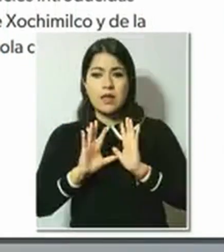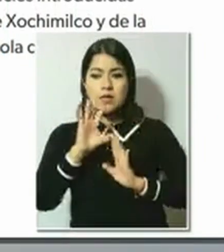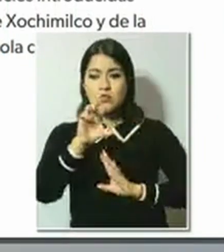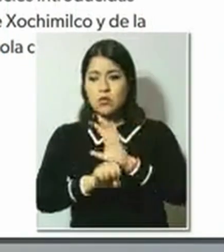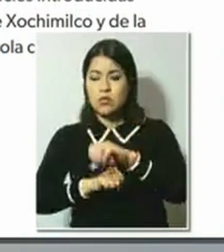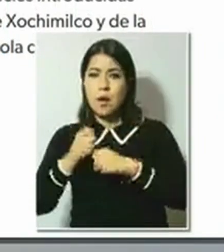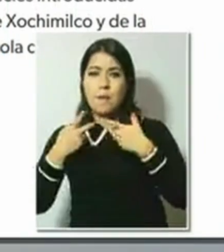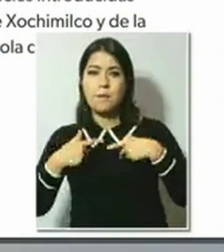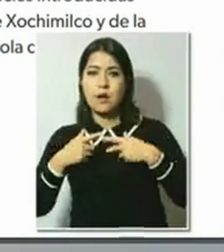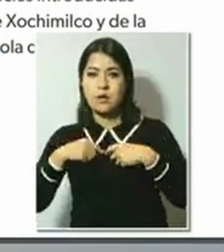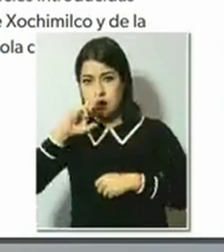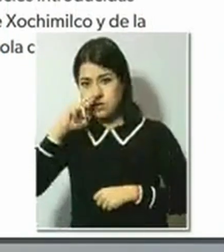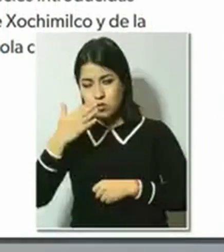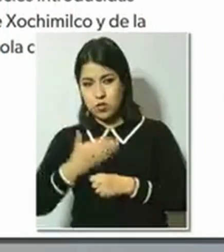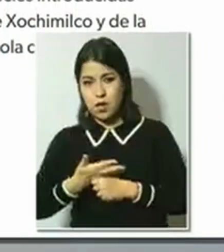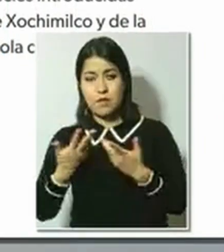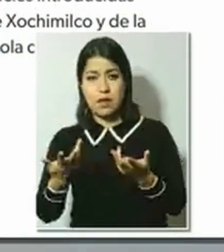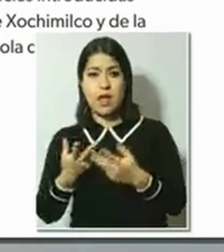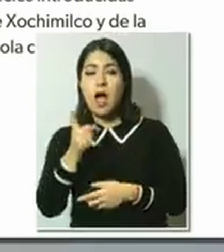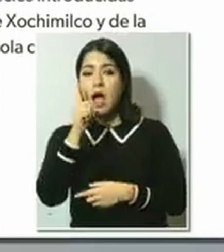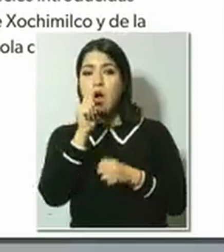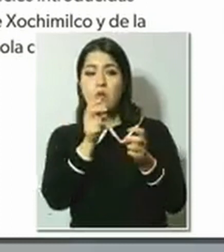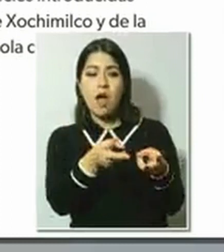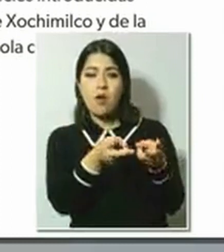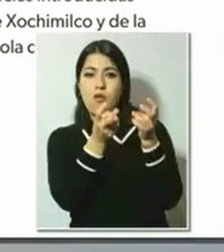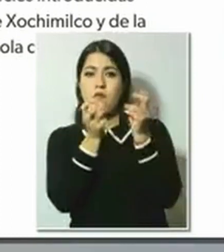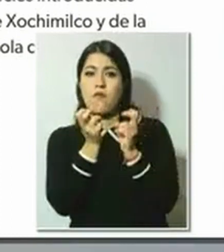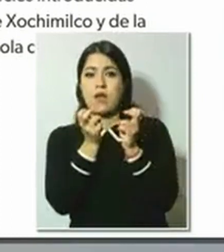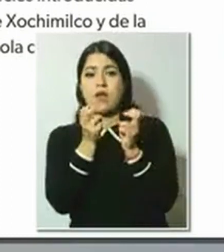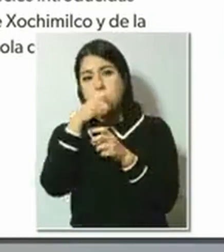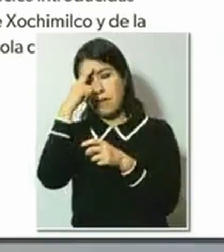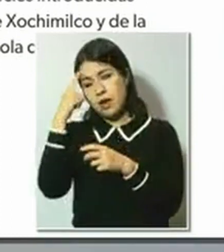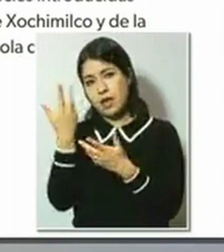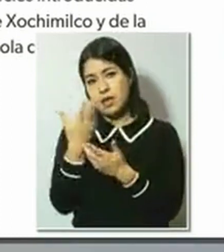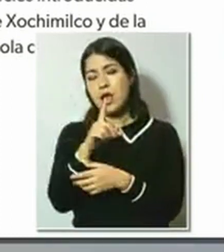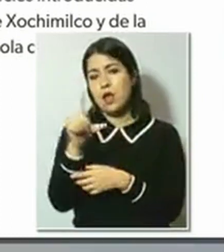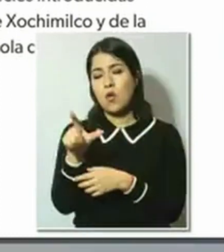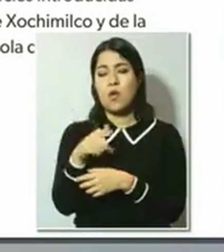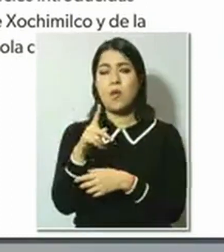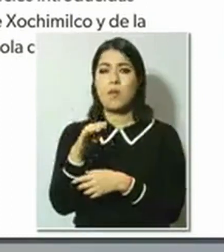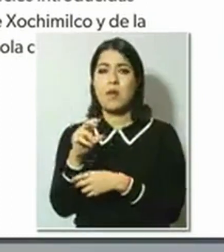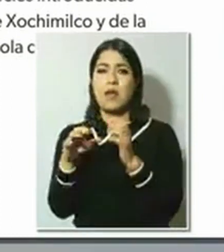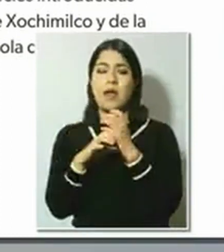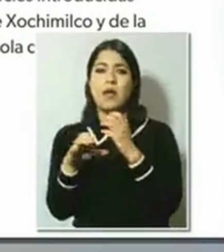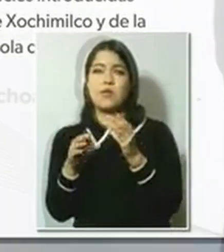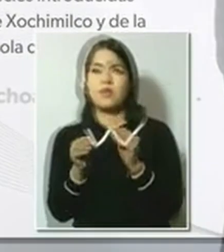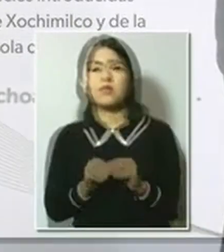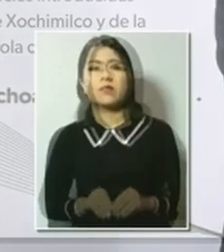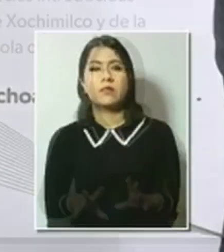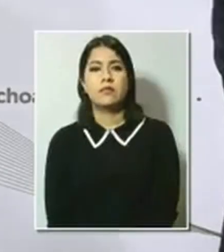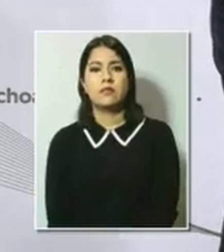tratamiento, lixiviación de fertilizantes y pesticidas, introducción de especies exóticas como el lirio, así como fauna de